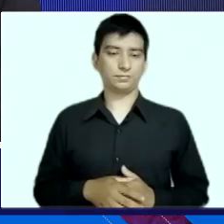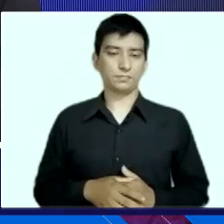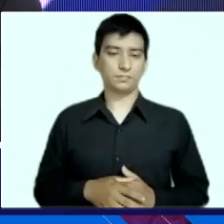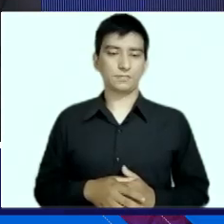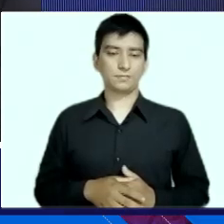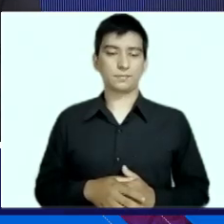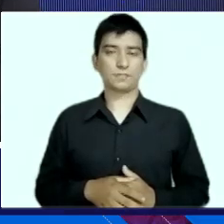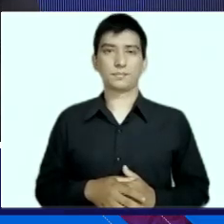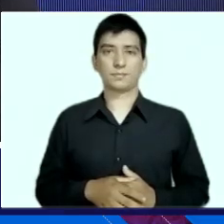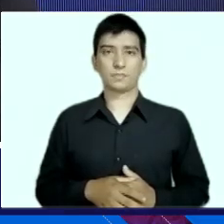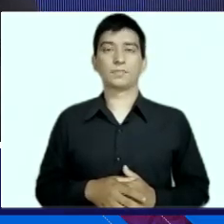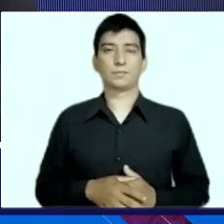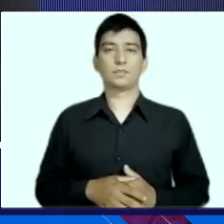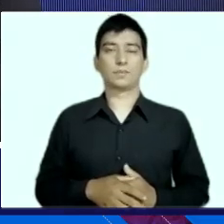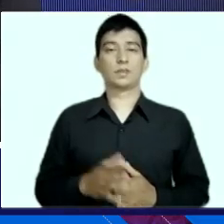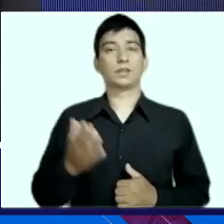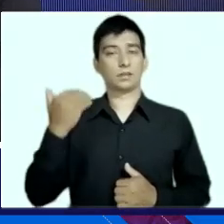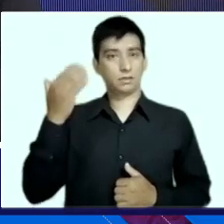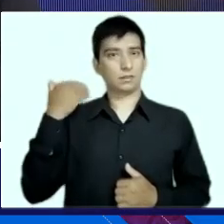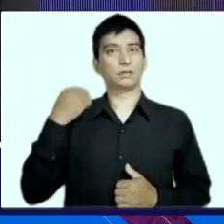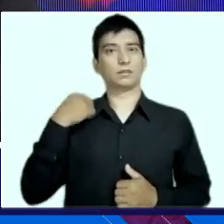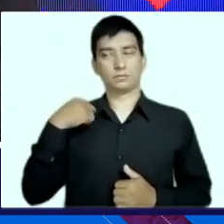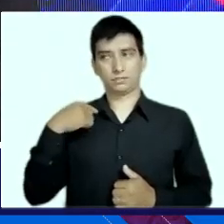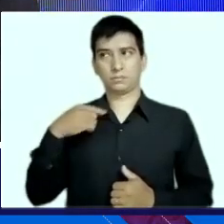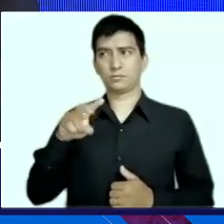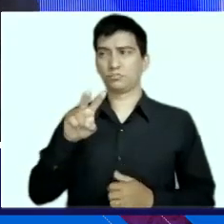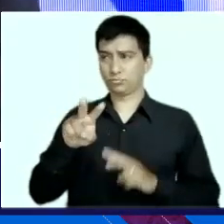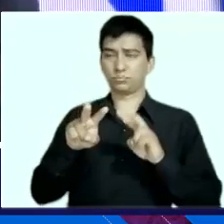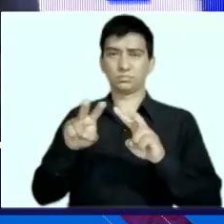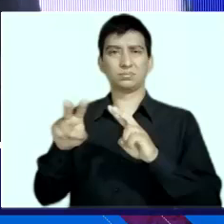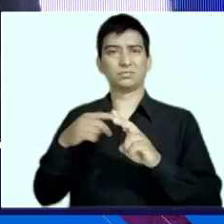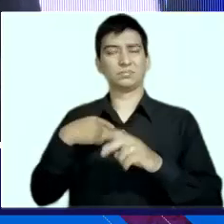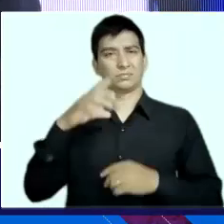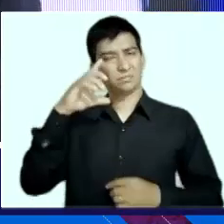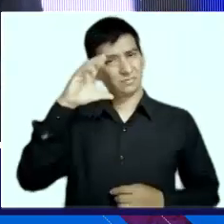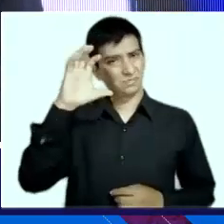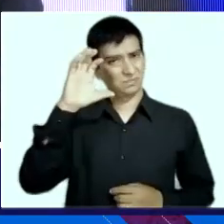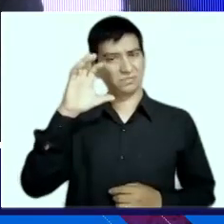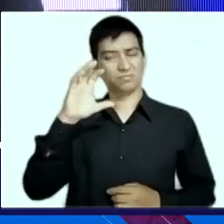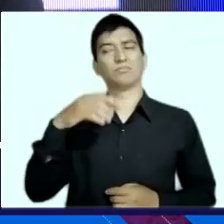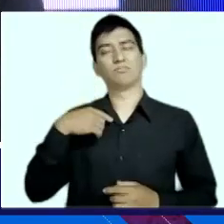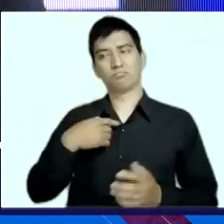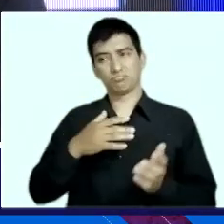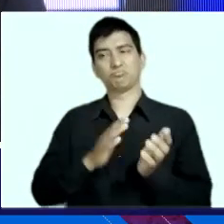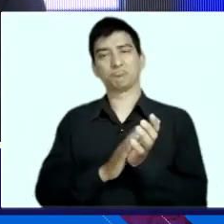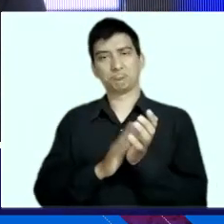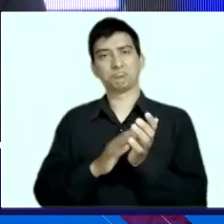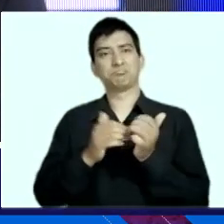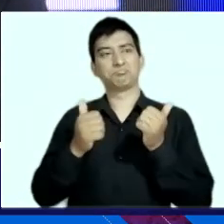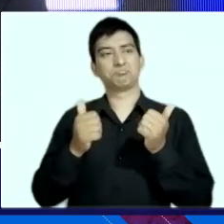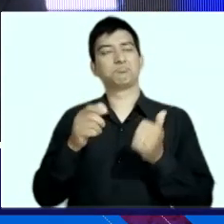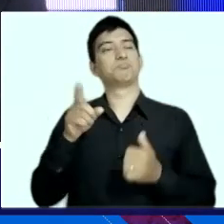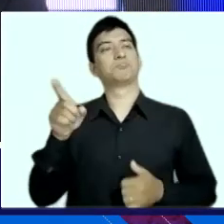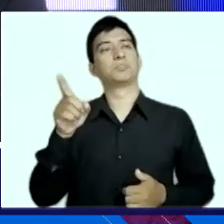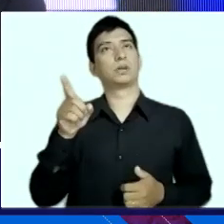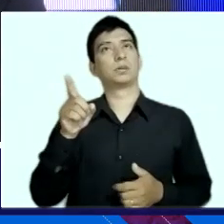mí me tocó esa labor periodística y lo estoy reviviendo. Yo celebro que Adolfo Trote pueda cambiar y si